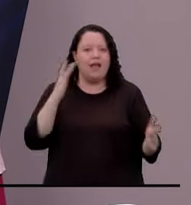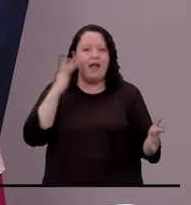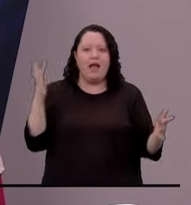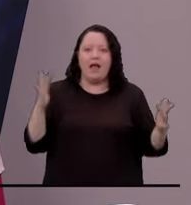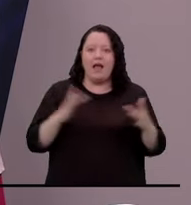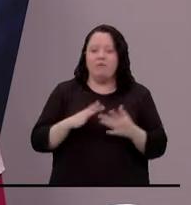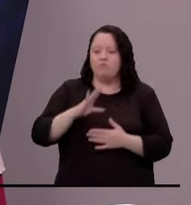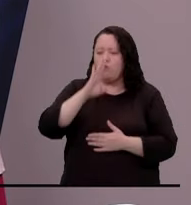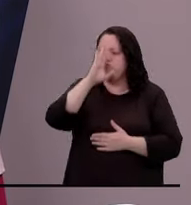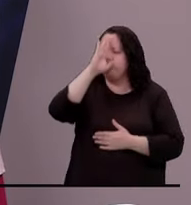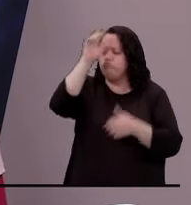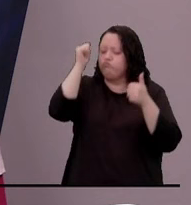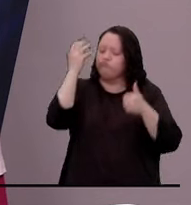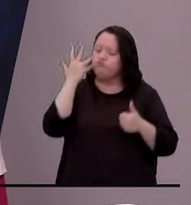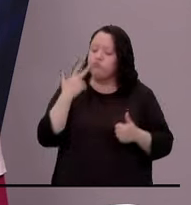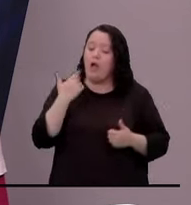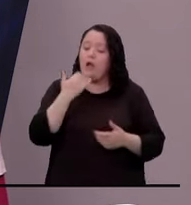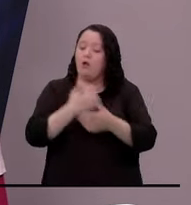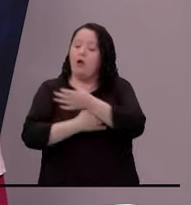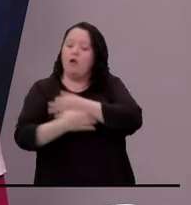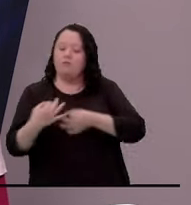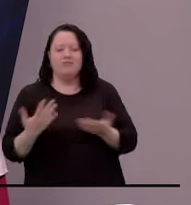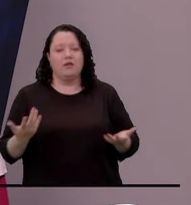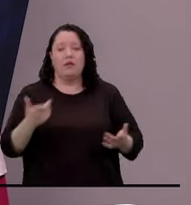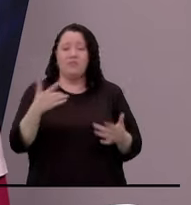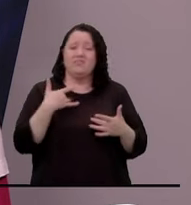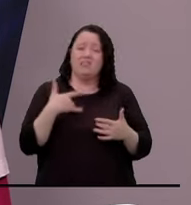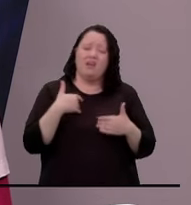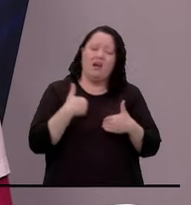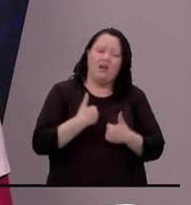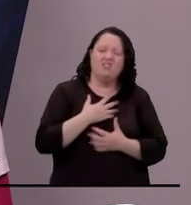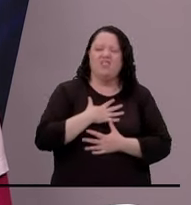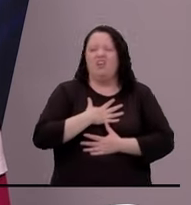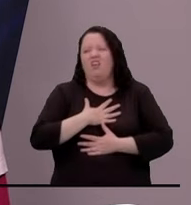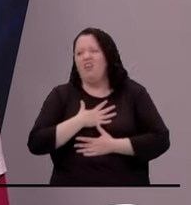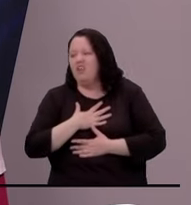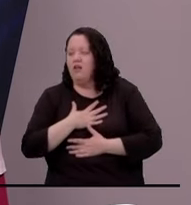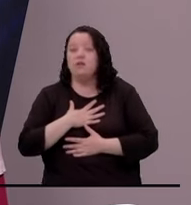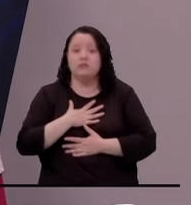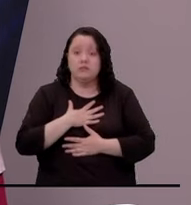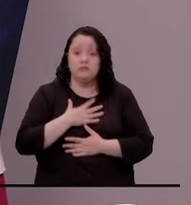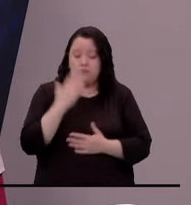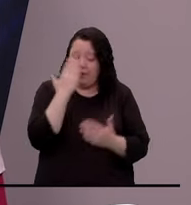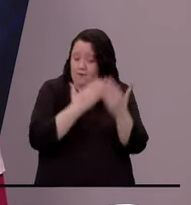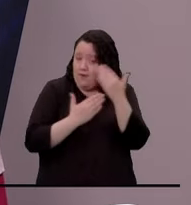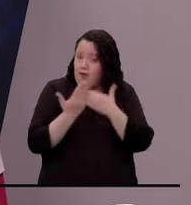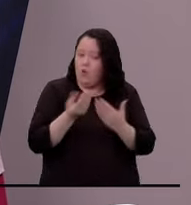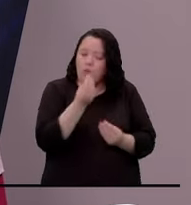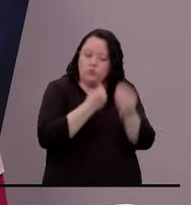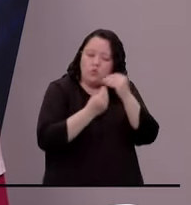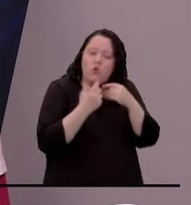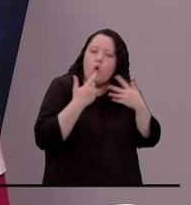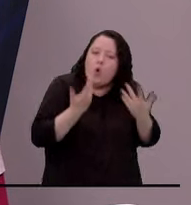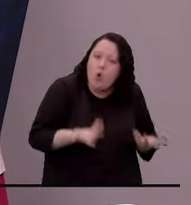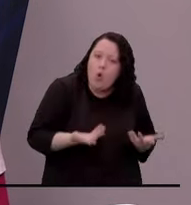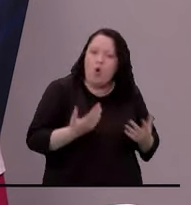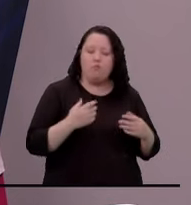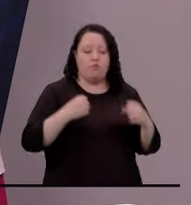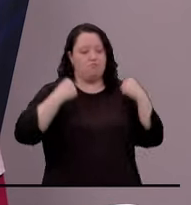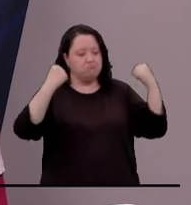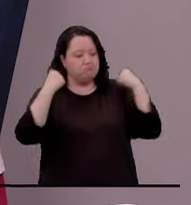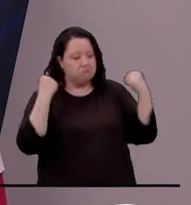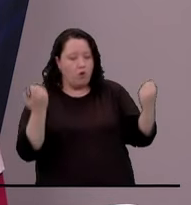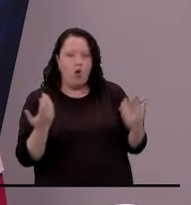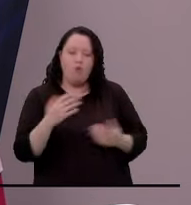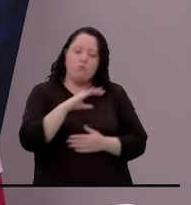buenos hábitos diarios. Si usted se está sintiendo cansado, fatigado, no rinde igual, evalúe cómo se está alimentando, el tema de la actividad física, del sueño,